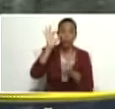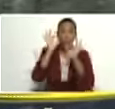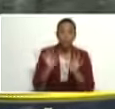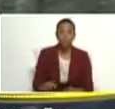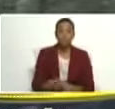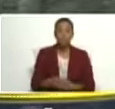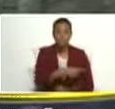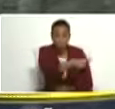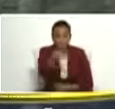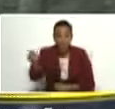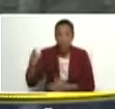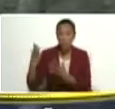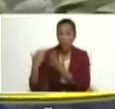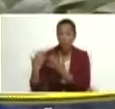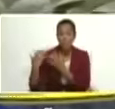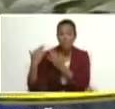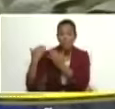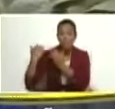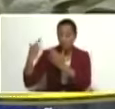Ustedes son la esperanza